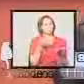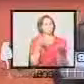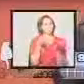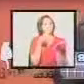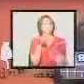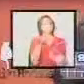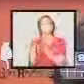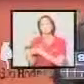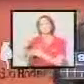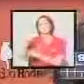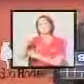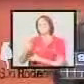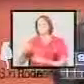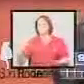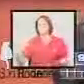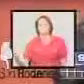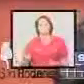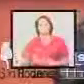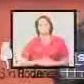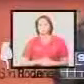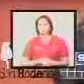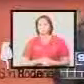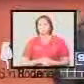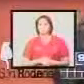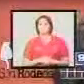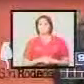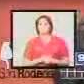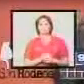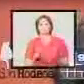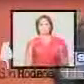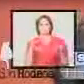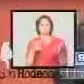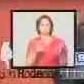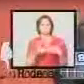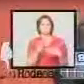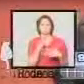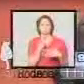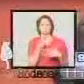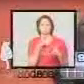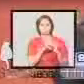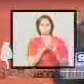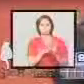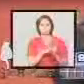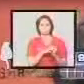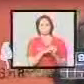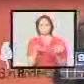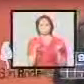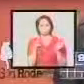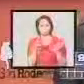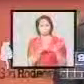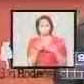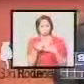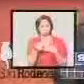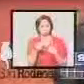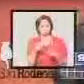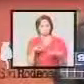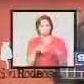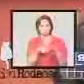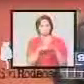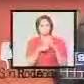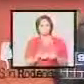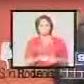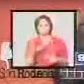en otro lado, digamos, o sea, aquí por decir algo, dicen aquí que no le prestan dinero